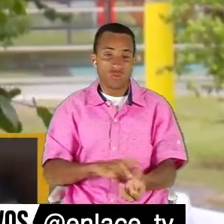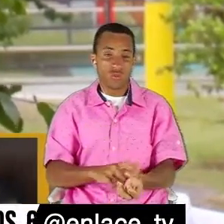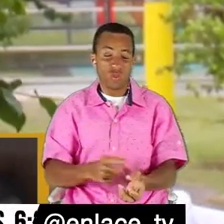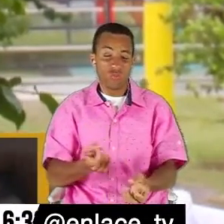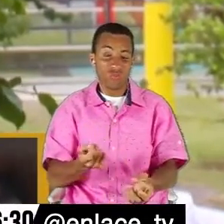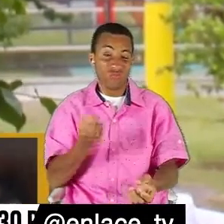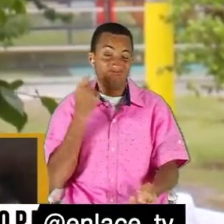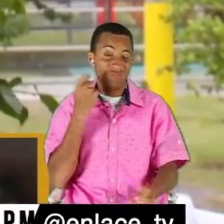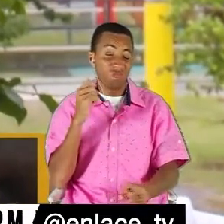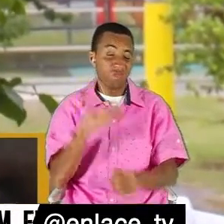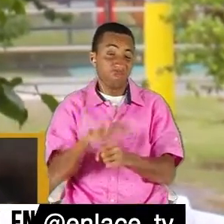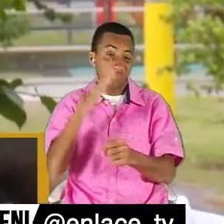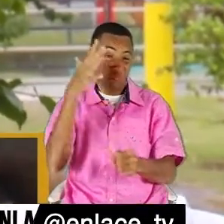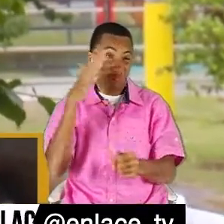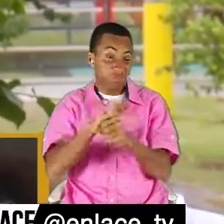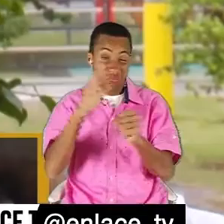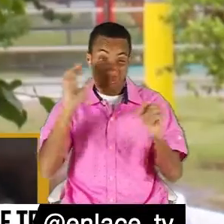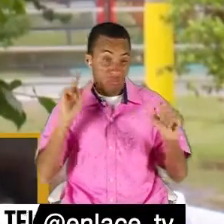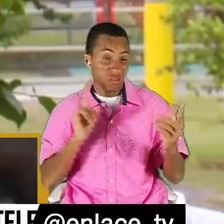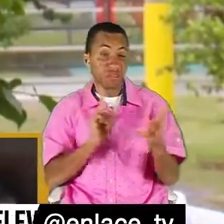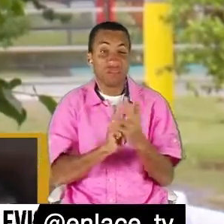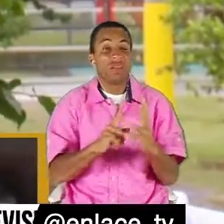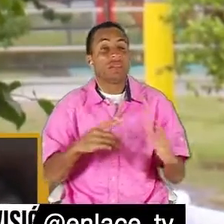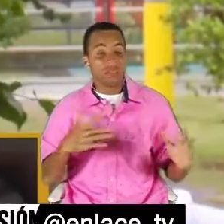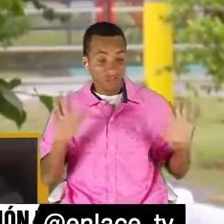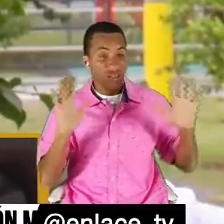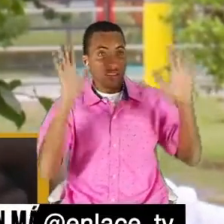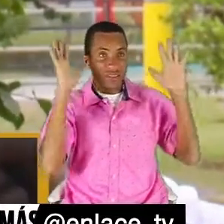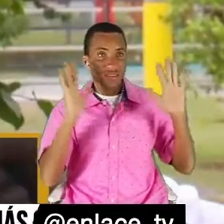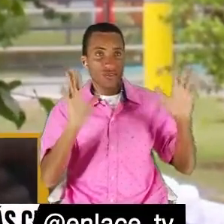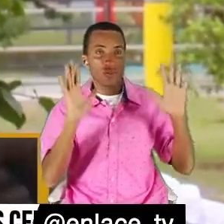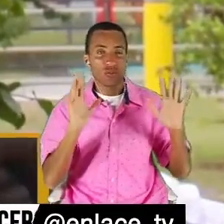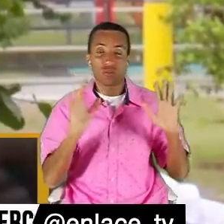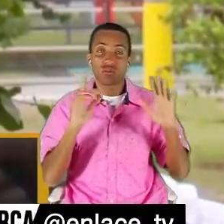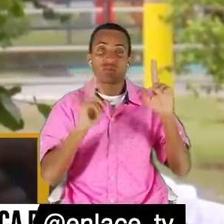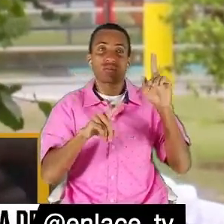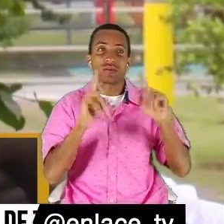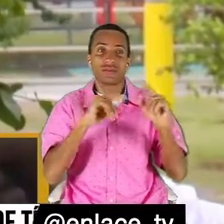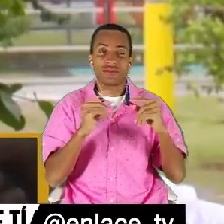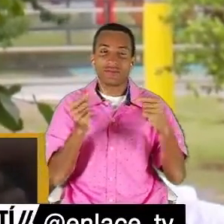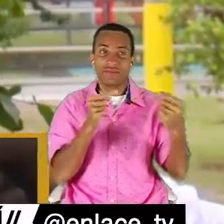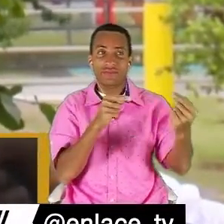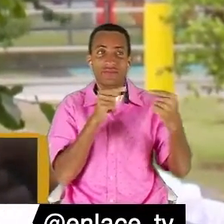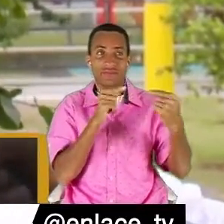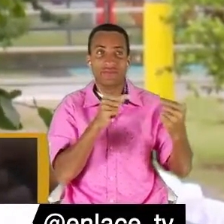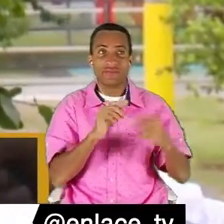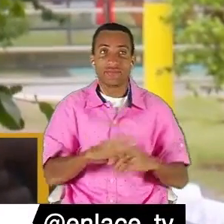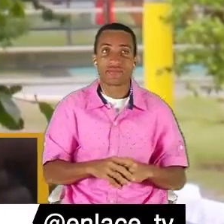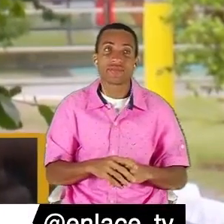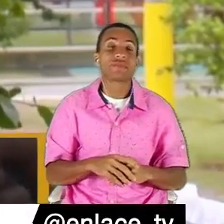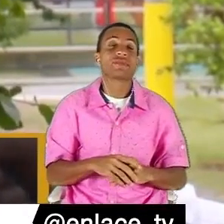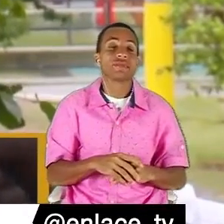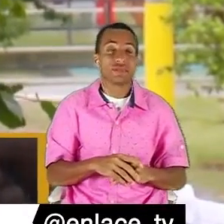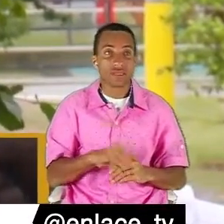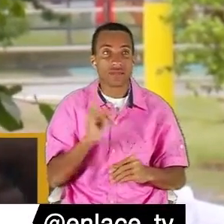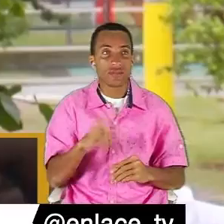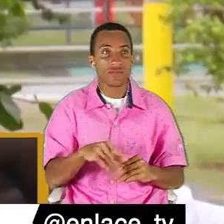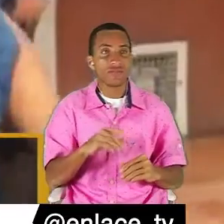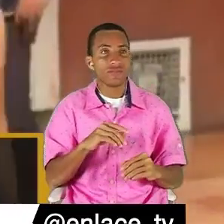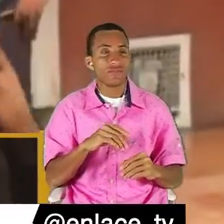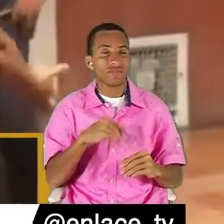se abalanzaba sobre las unidades nuestras y con el ánimo de agredirla, incluso hasta golpearla y hacer unos